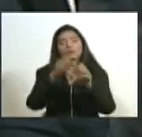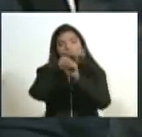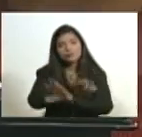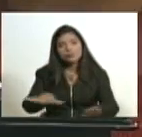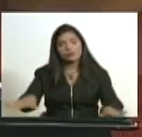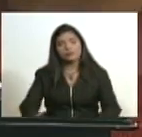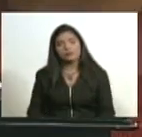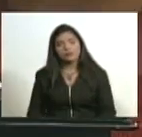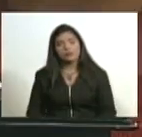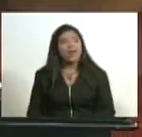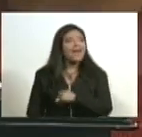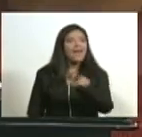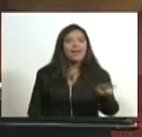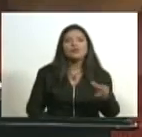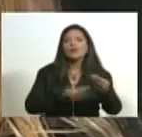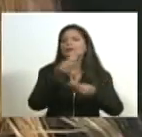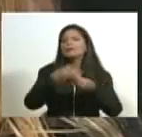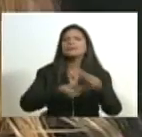Ellos